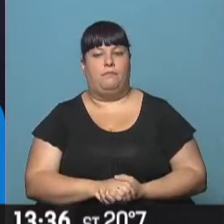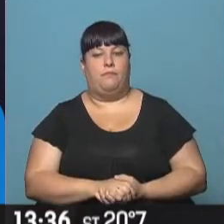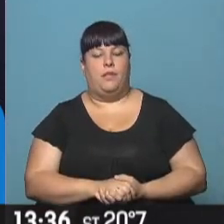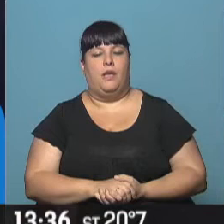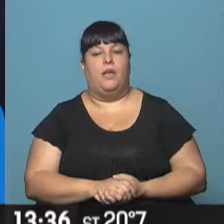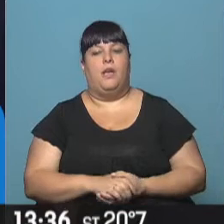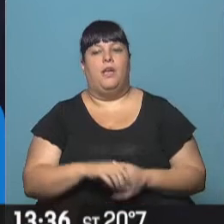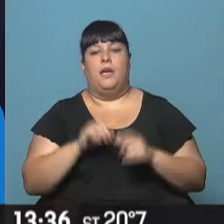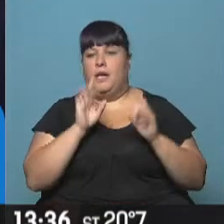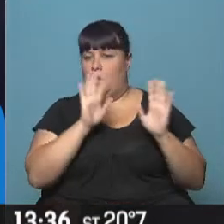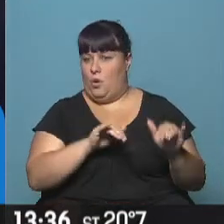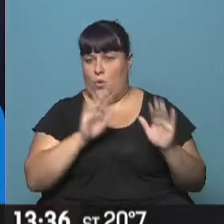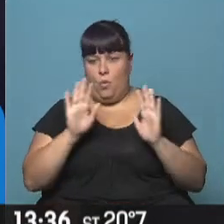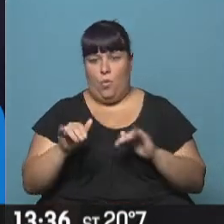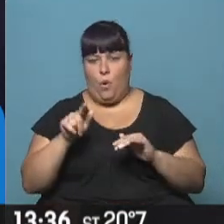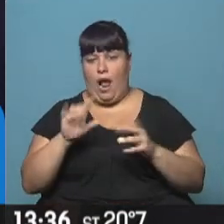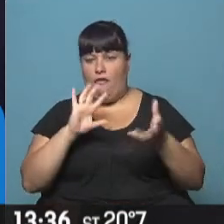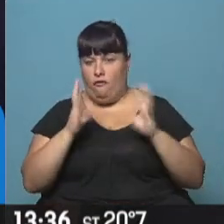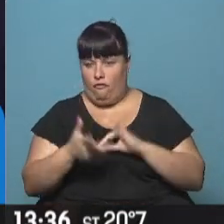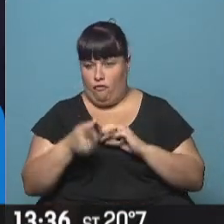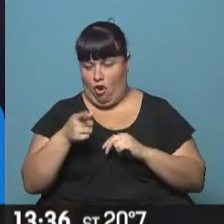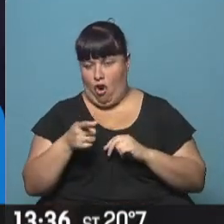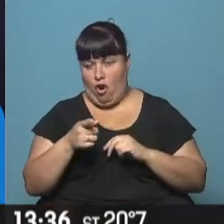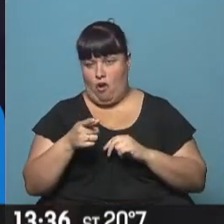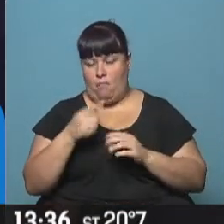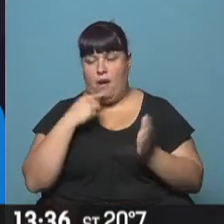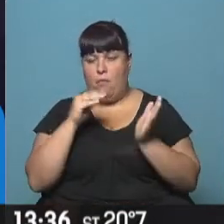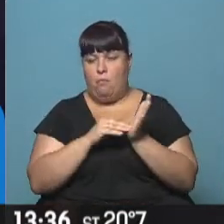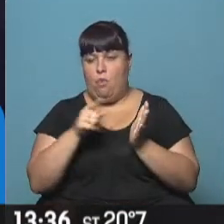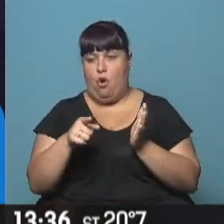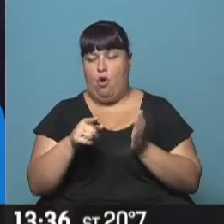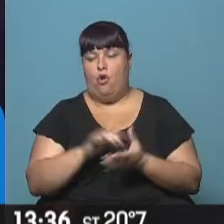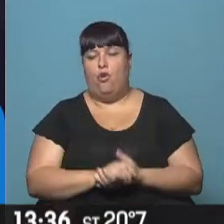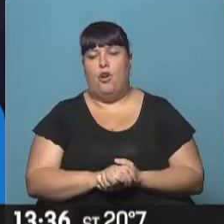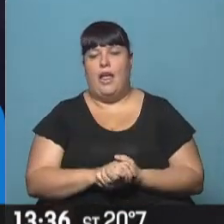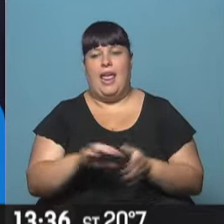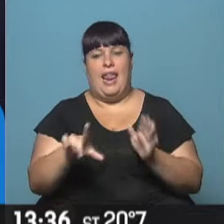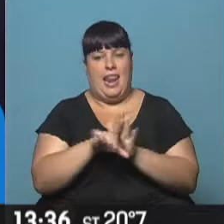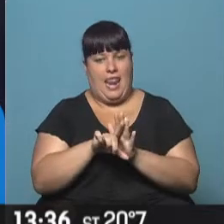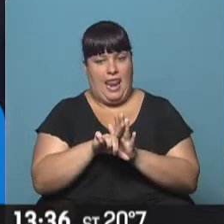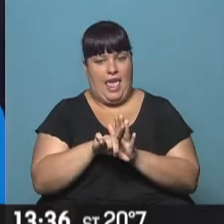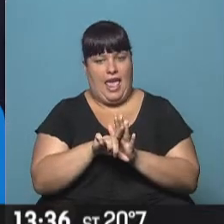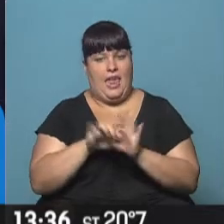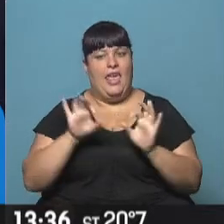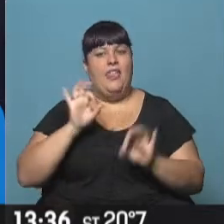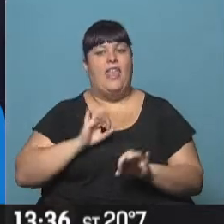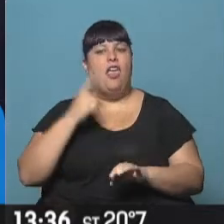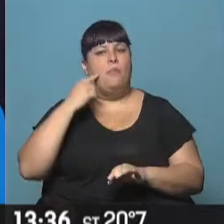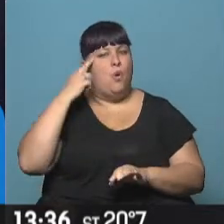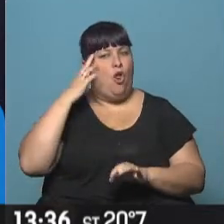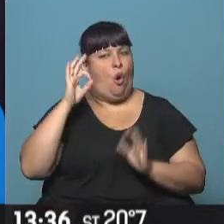Con las mismas características que están esbozadas en la ley de la década del